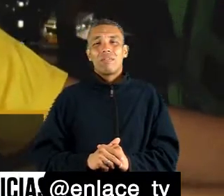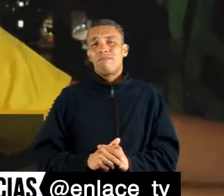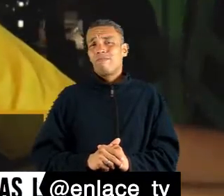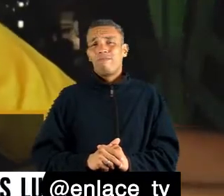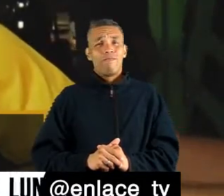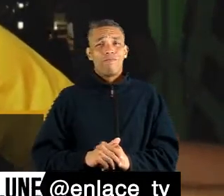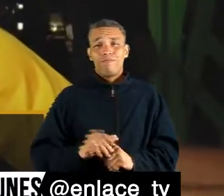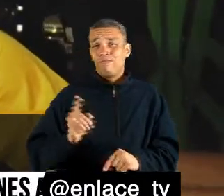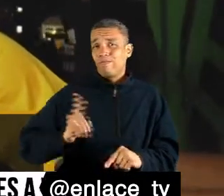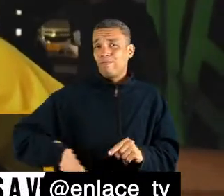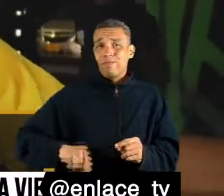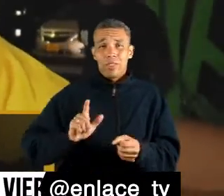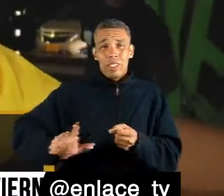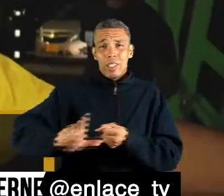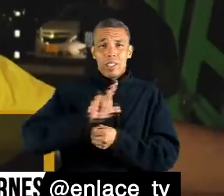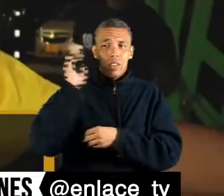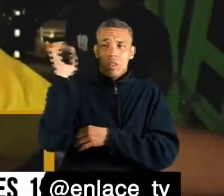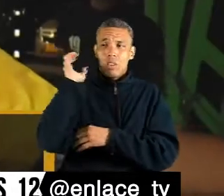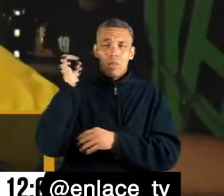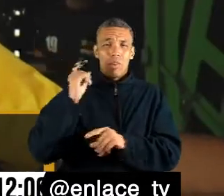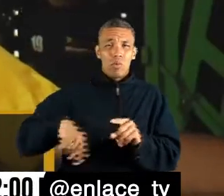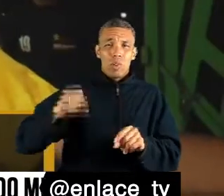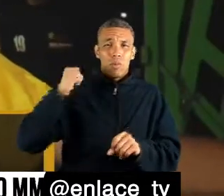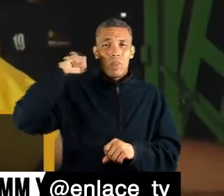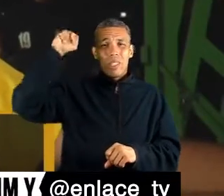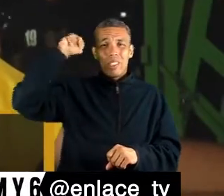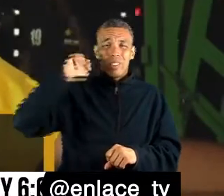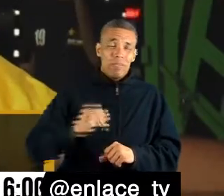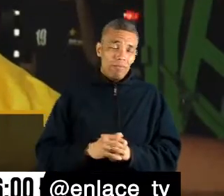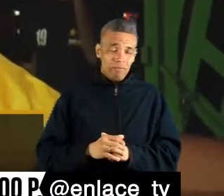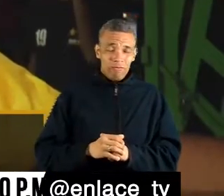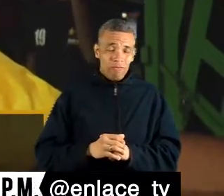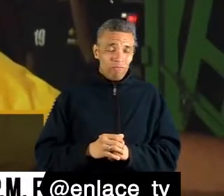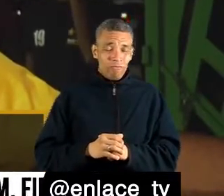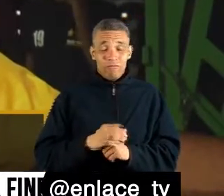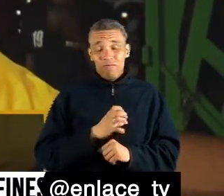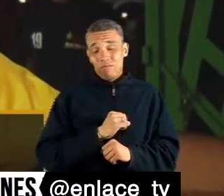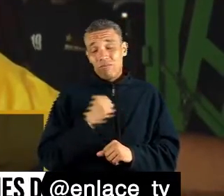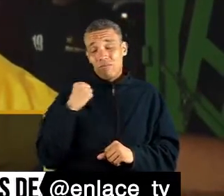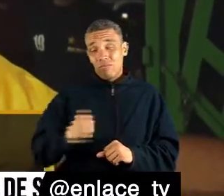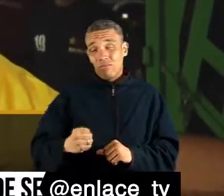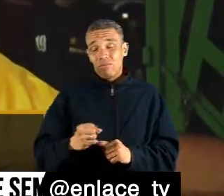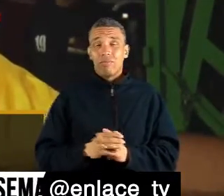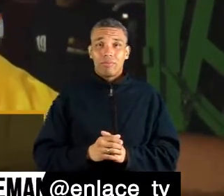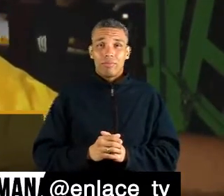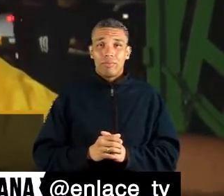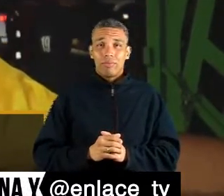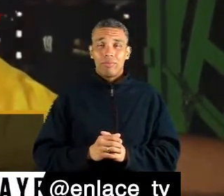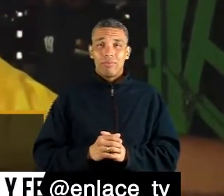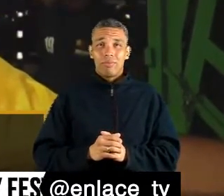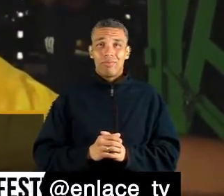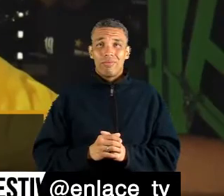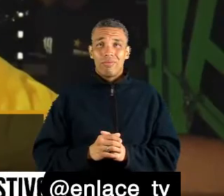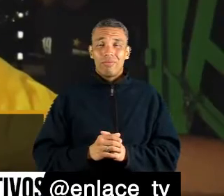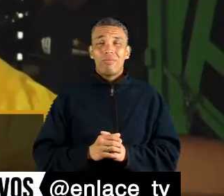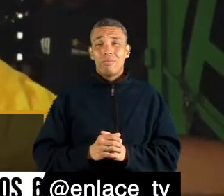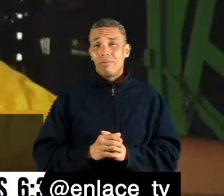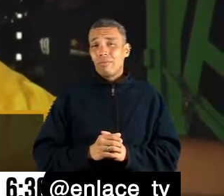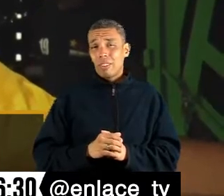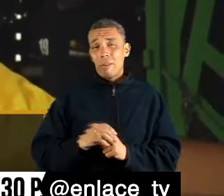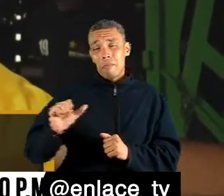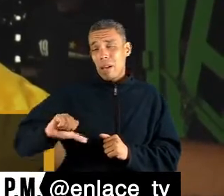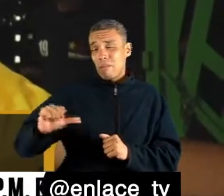liga. Y bueno, que a veces se hace más duro, la verdad. Y bueno, el balance es negativo.